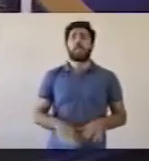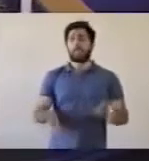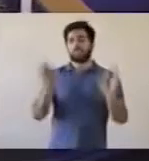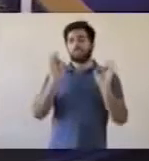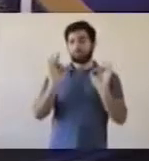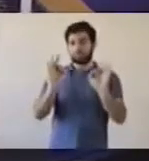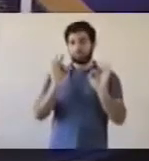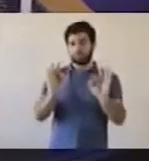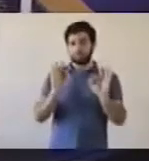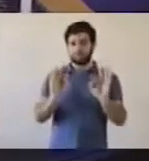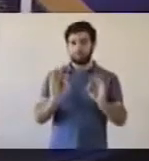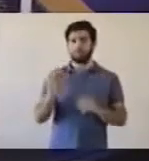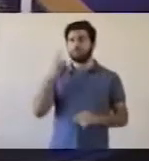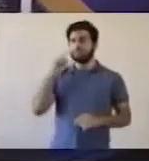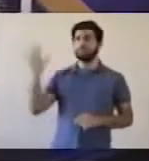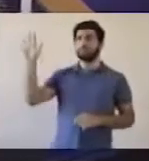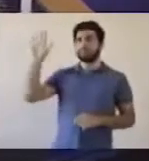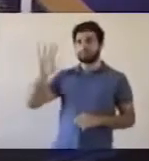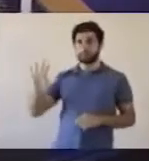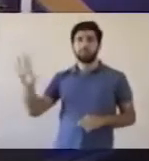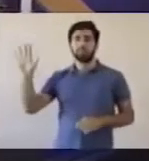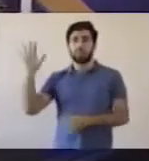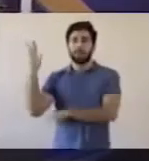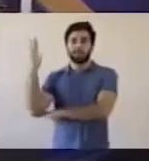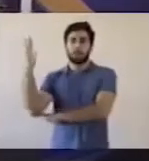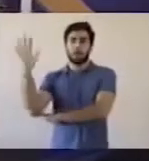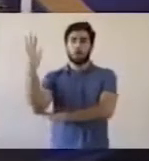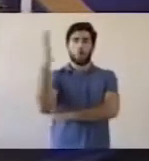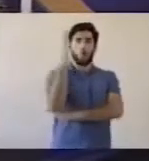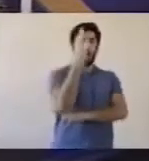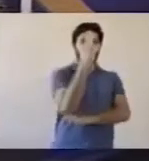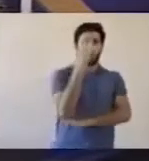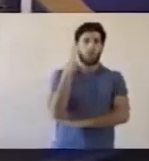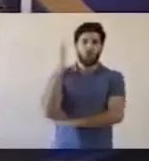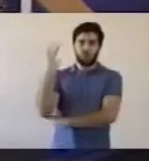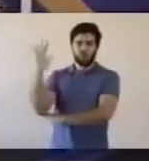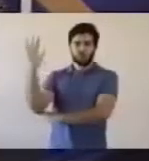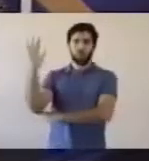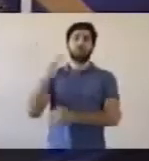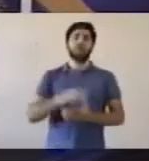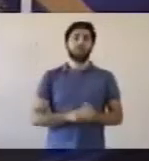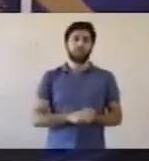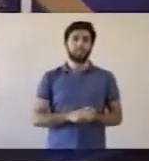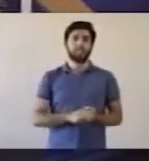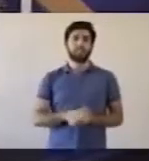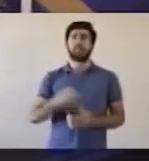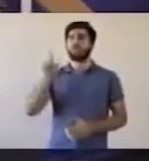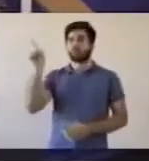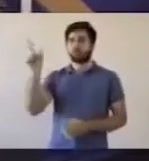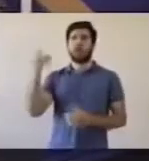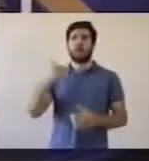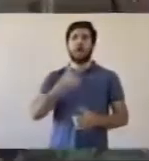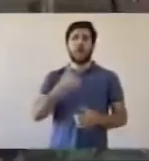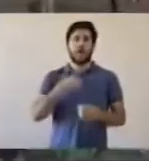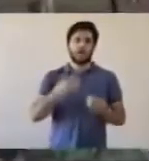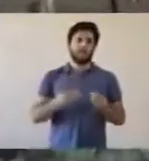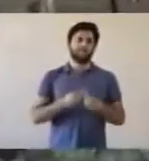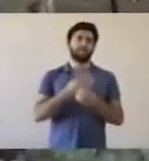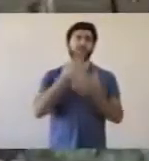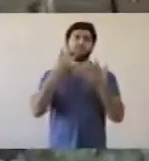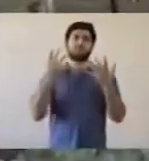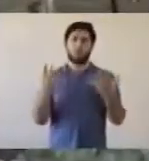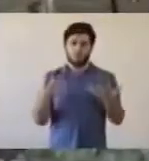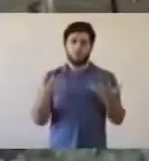Y es un lugar donde hay muchos árboles. Ahora, te pregunto, ¿sabes tú cómo podemos